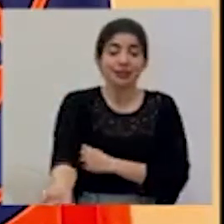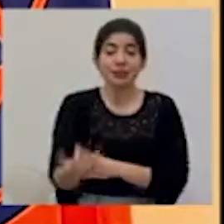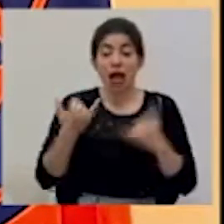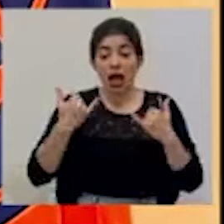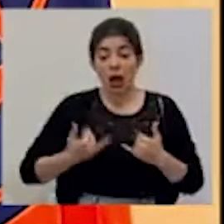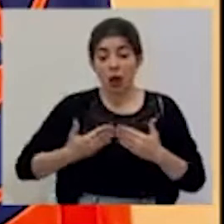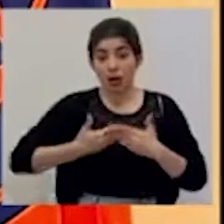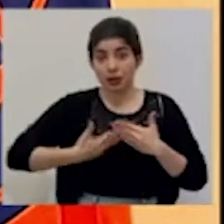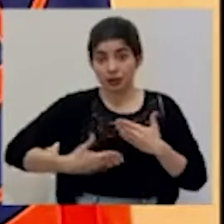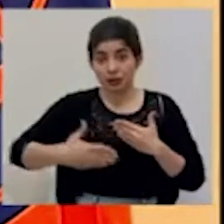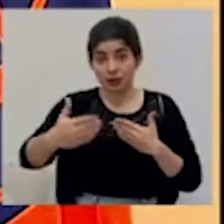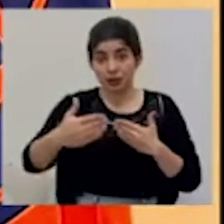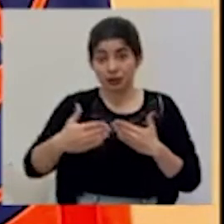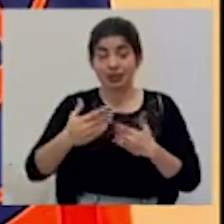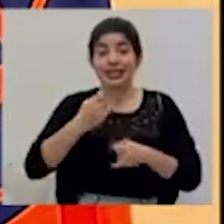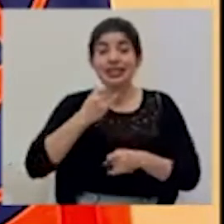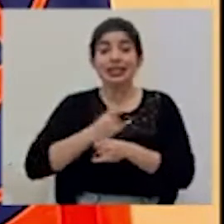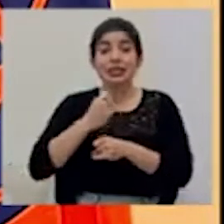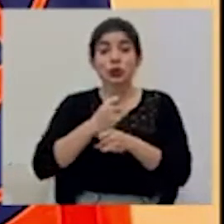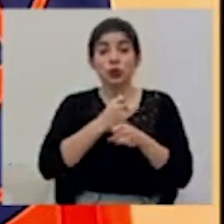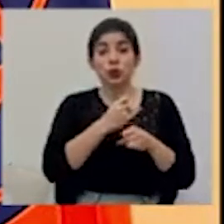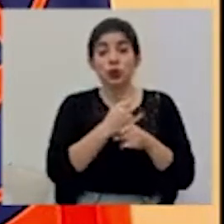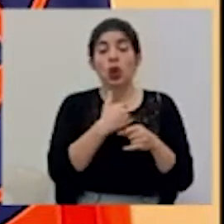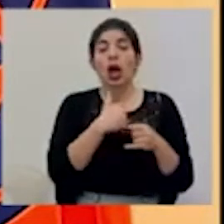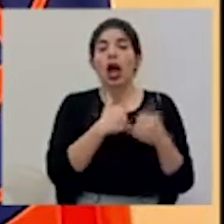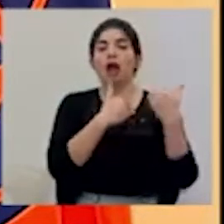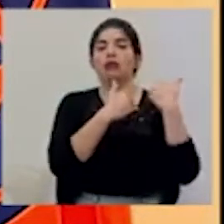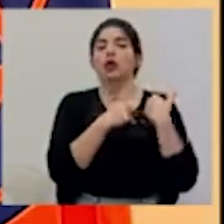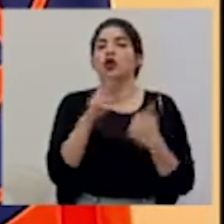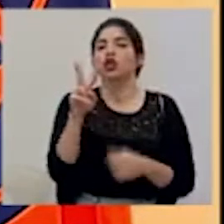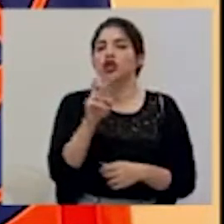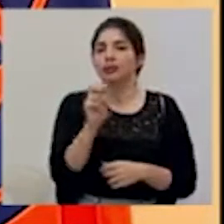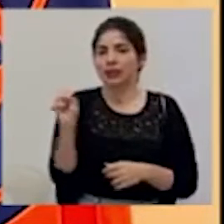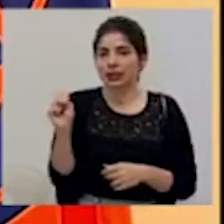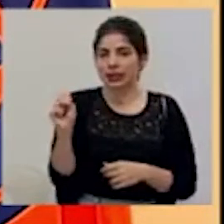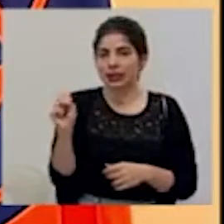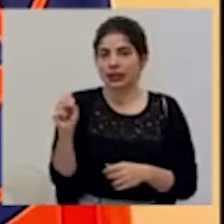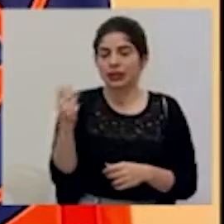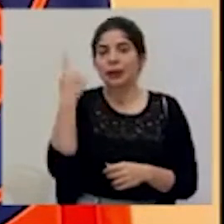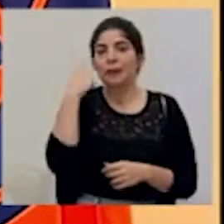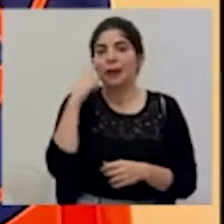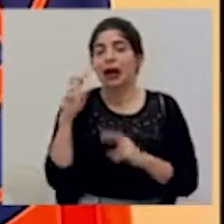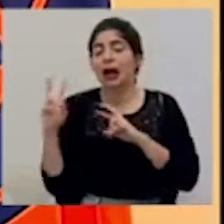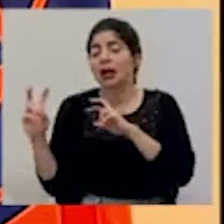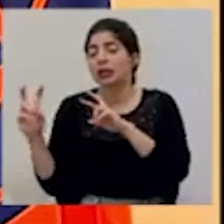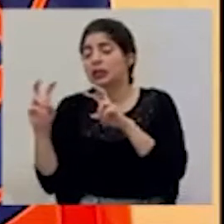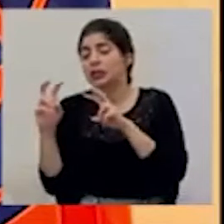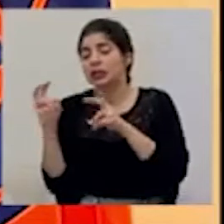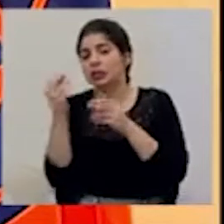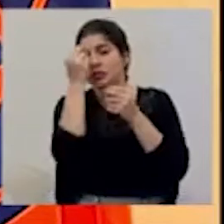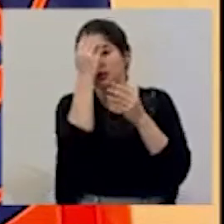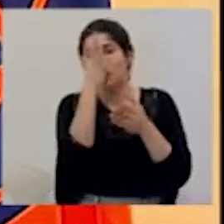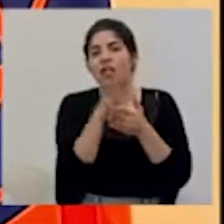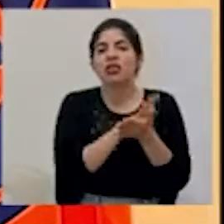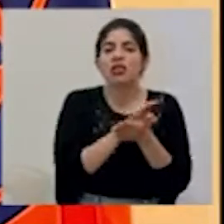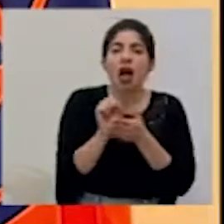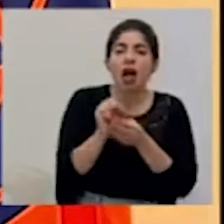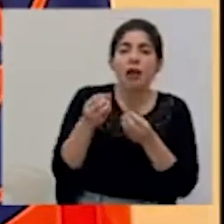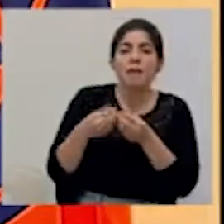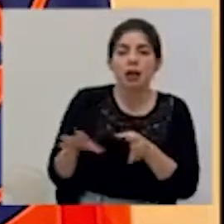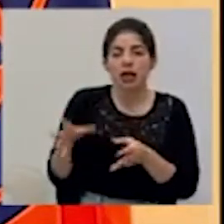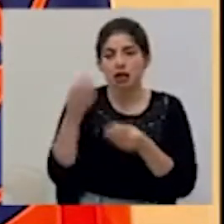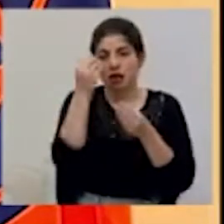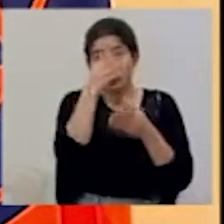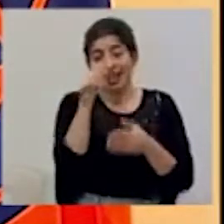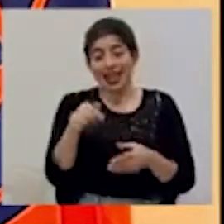ahora, las instituciones tienen 2 meses para hacer el reporte de daños y pérdidas. Una condición que hemos establecido en